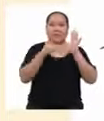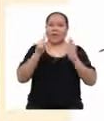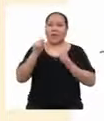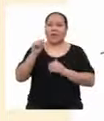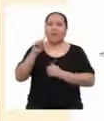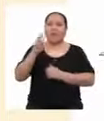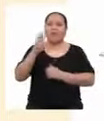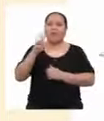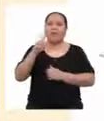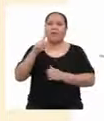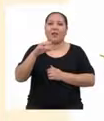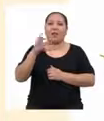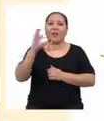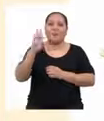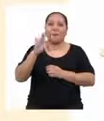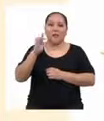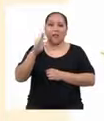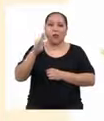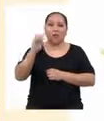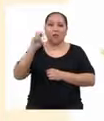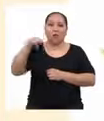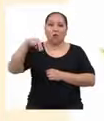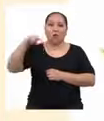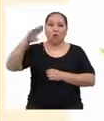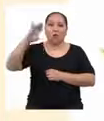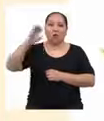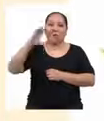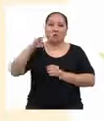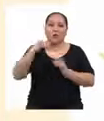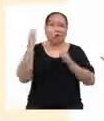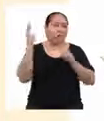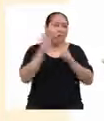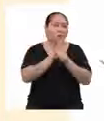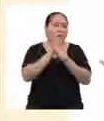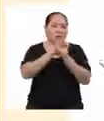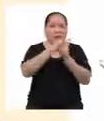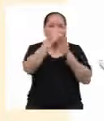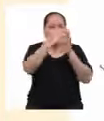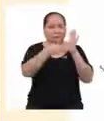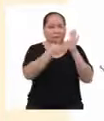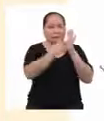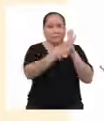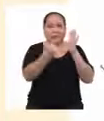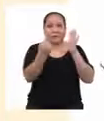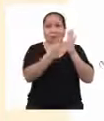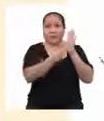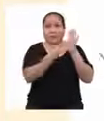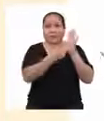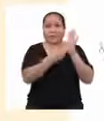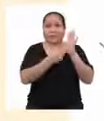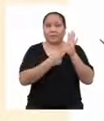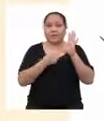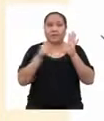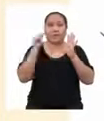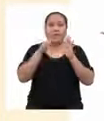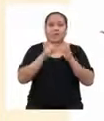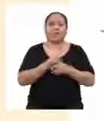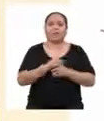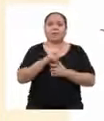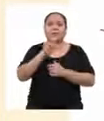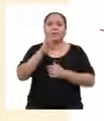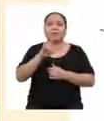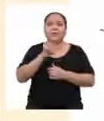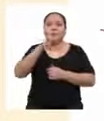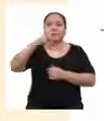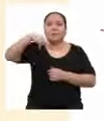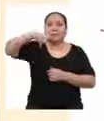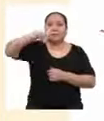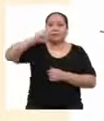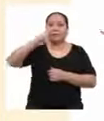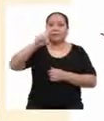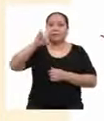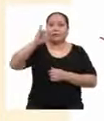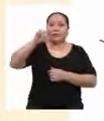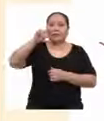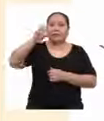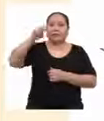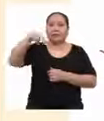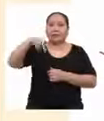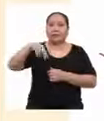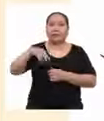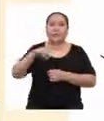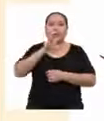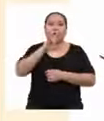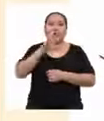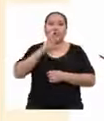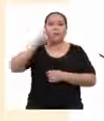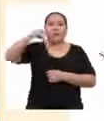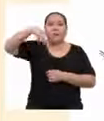frecuencias completa. En base a esta tabla de frecuencia, elaboramos el polígono de frecuencias, utilizando la marca